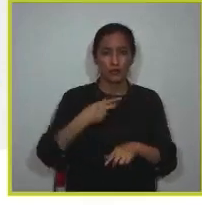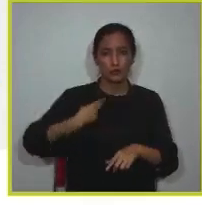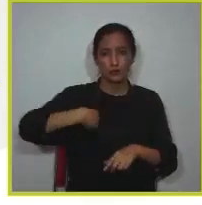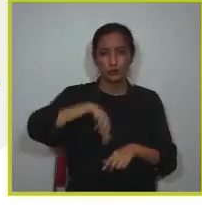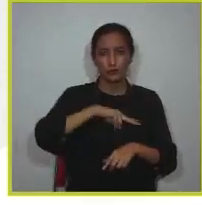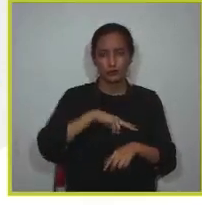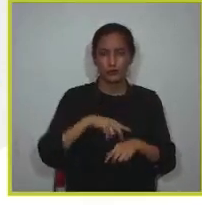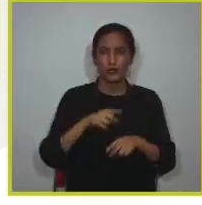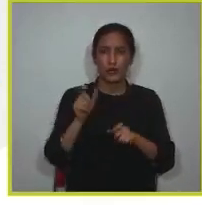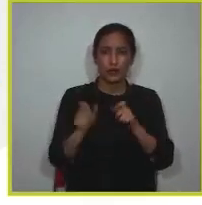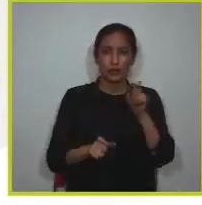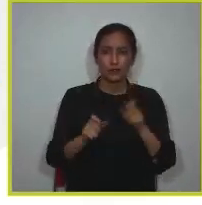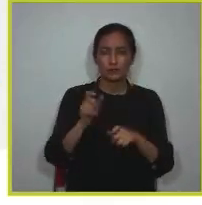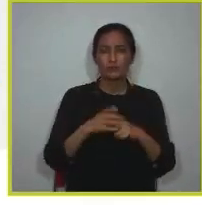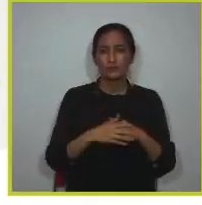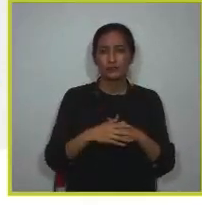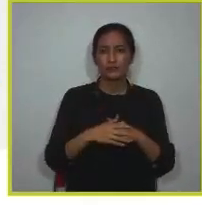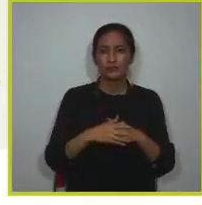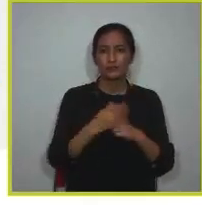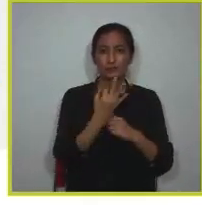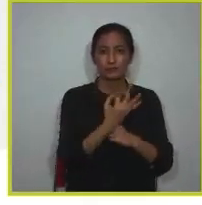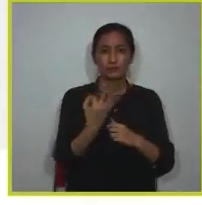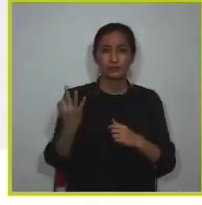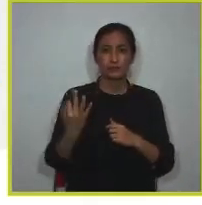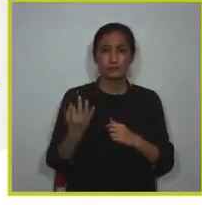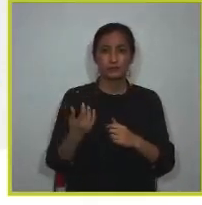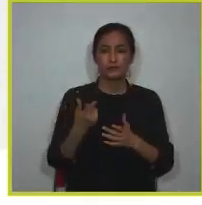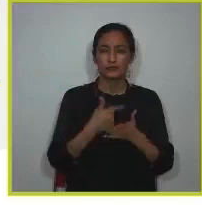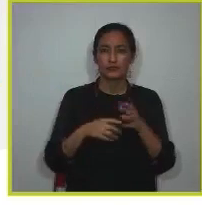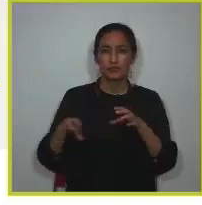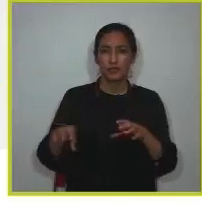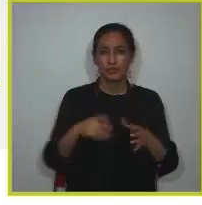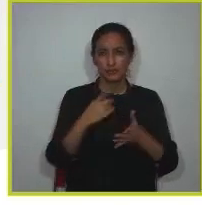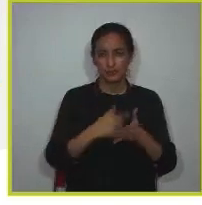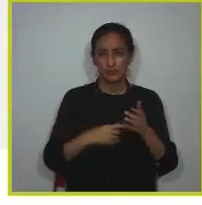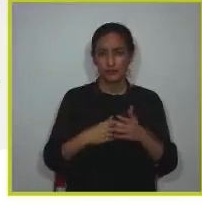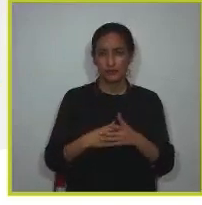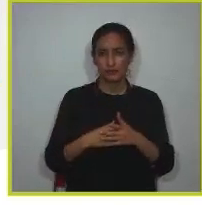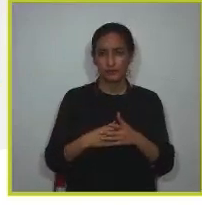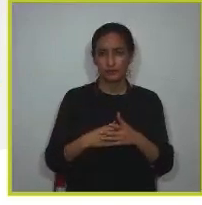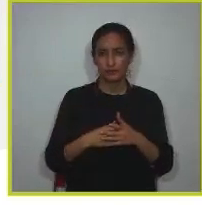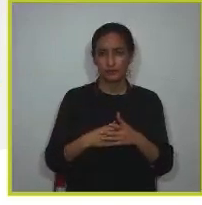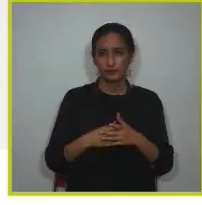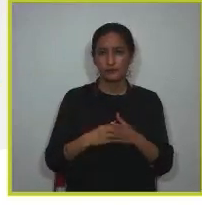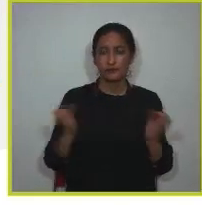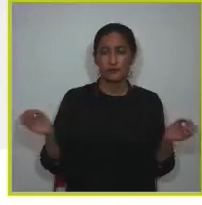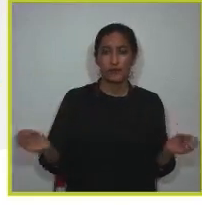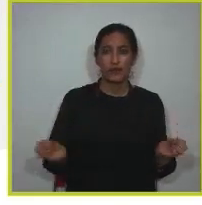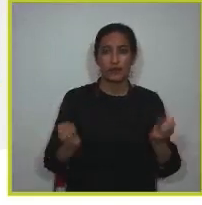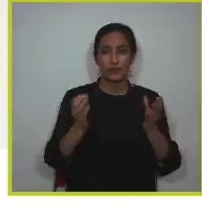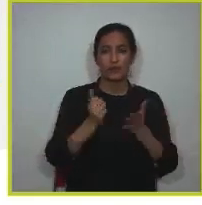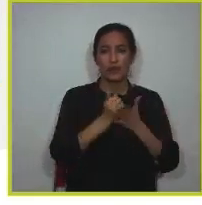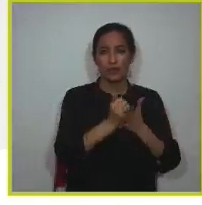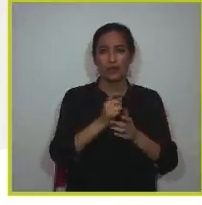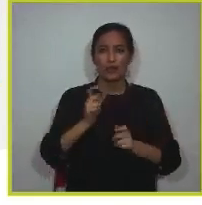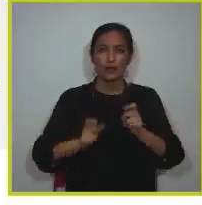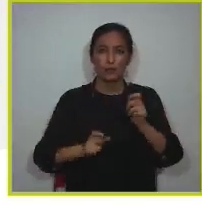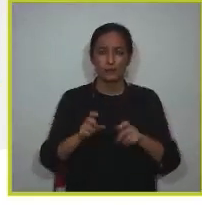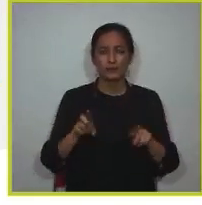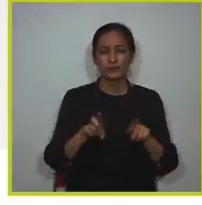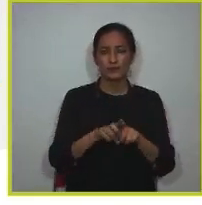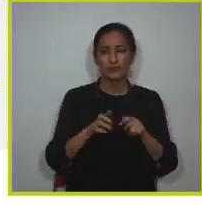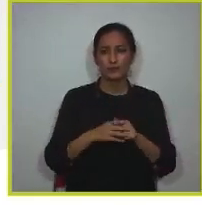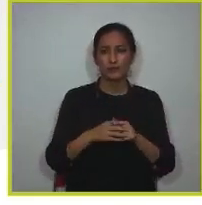el ejercicio de la ciudadanía con estas herramientas lo que permitimos es promover la participación ciudadana